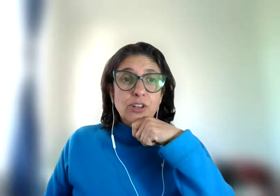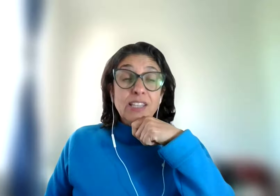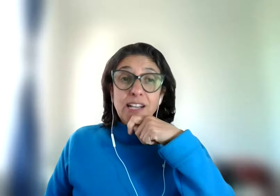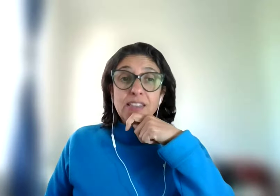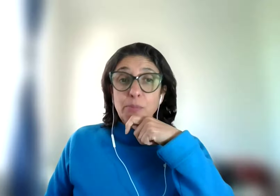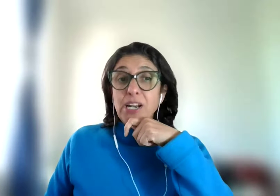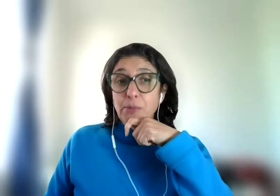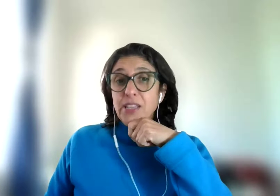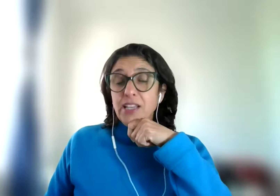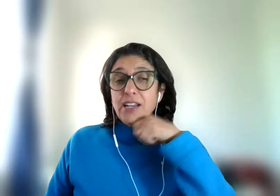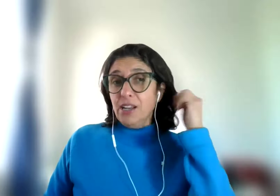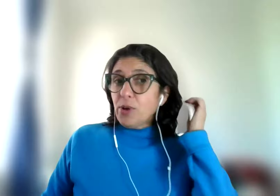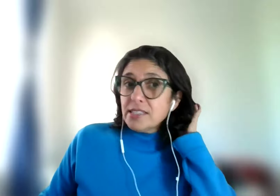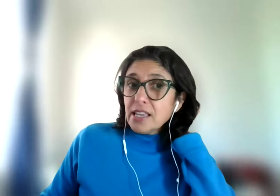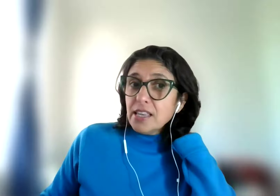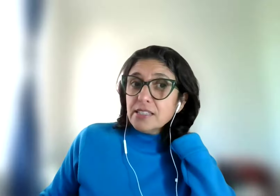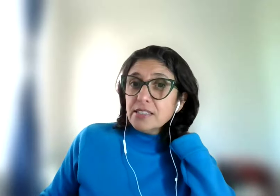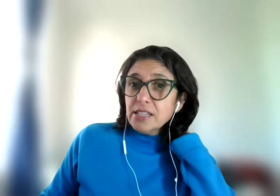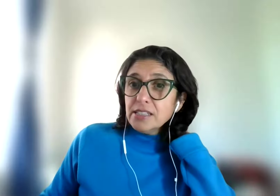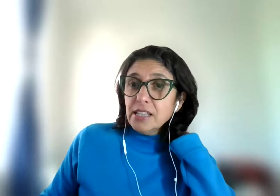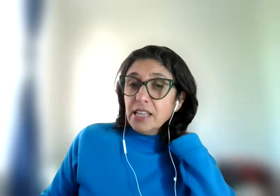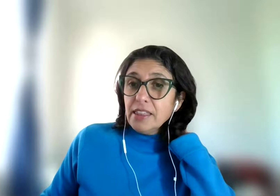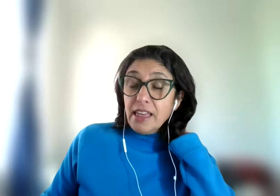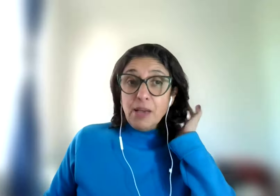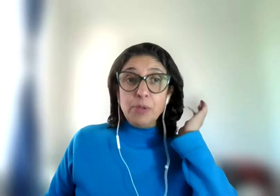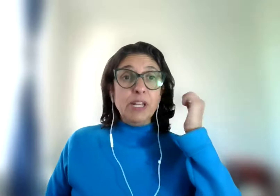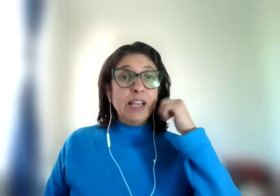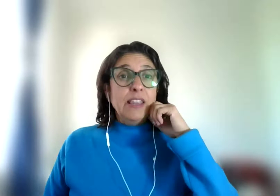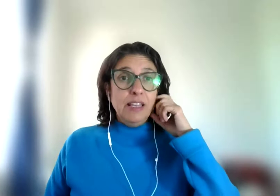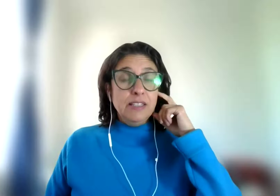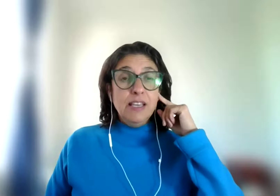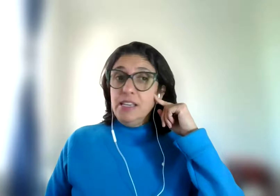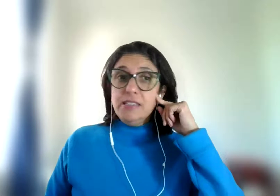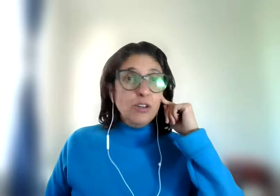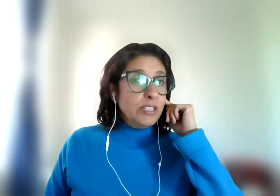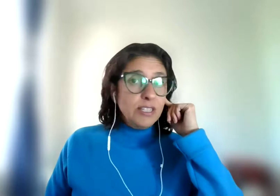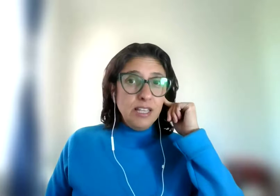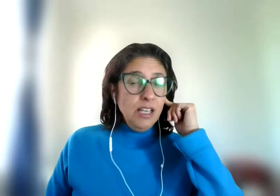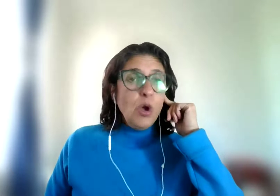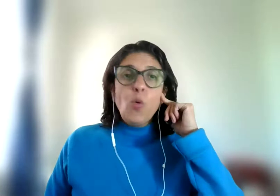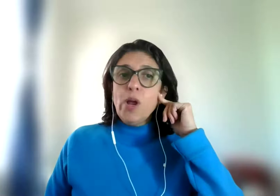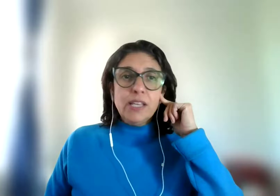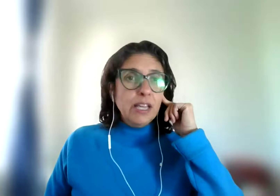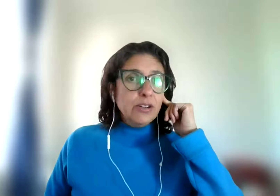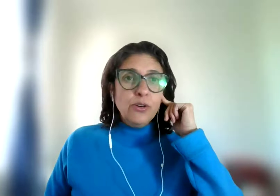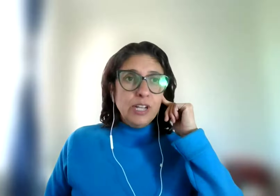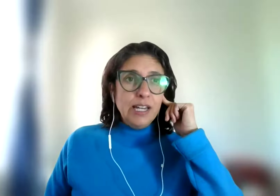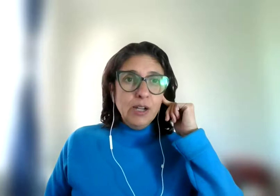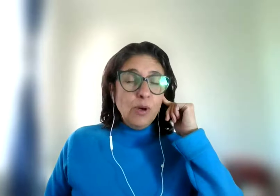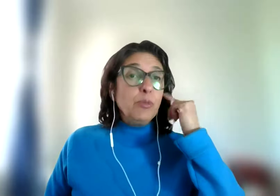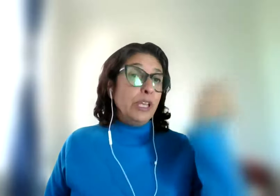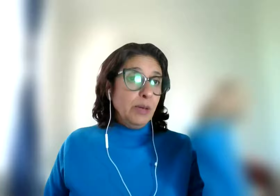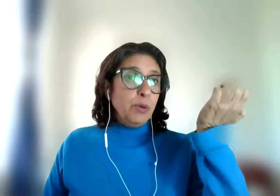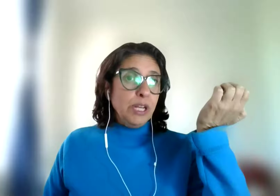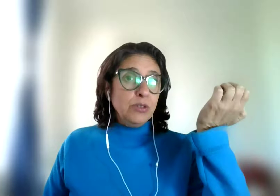y niñas sordas tengan tempranamente la lengua de señas desde las primeras edades. Y si no es así, cualquier